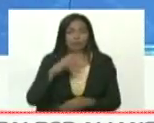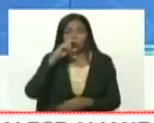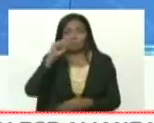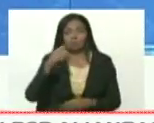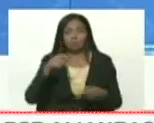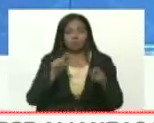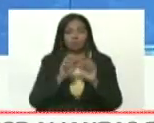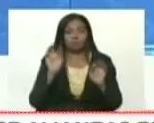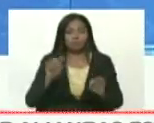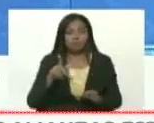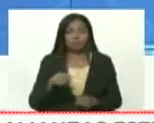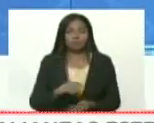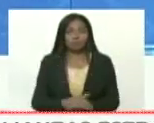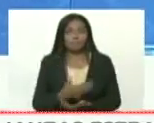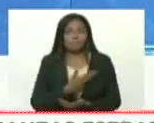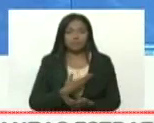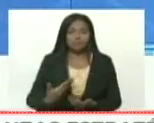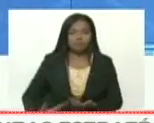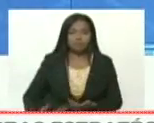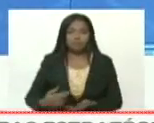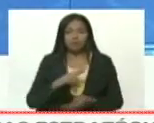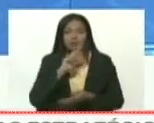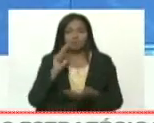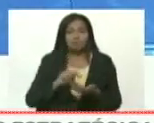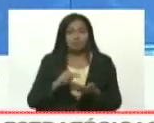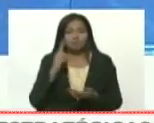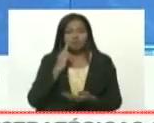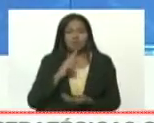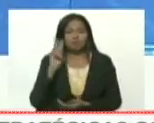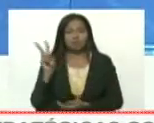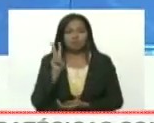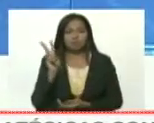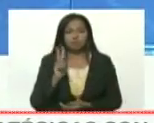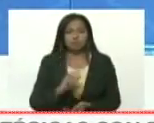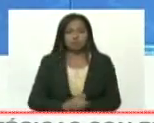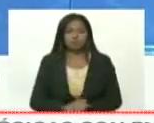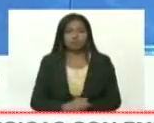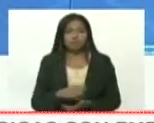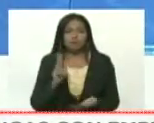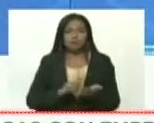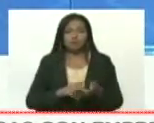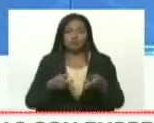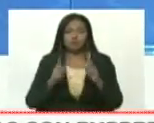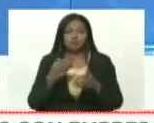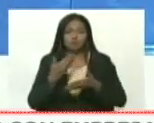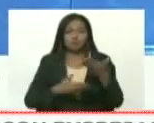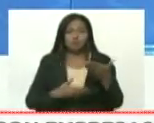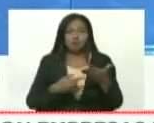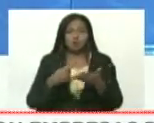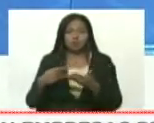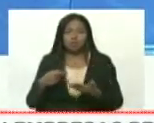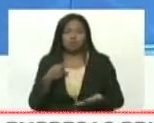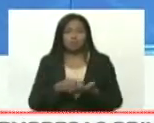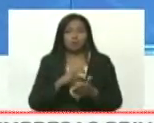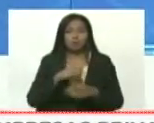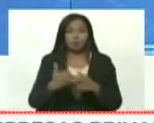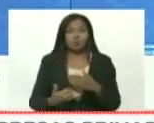Moros, presidente de la República Bolivariana de Venezuela, la aprobación de recursos para los